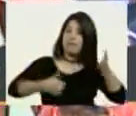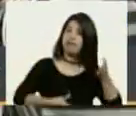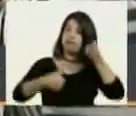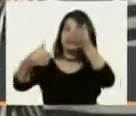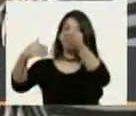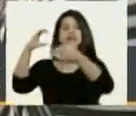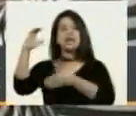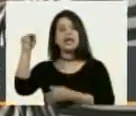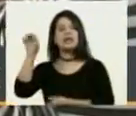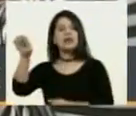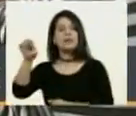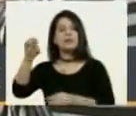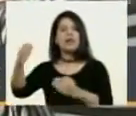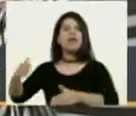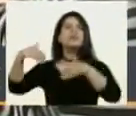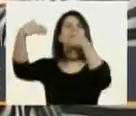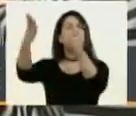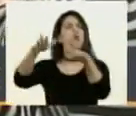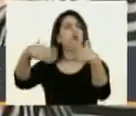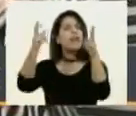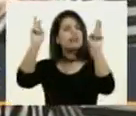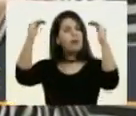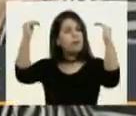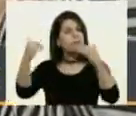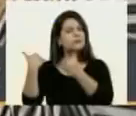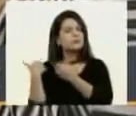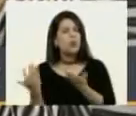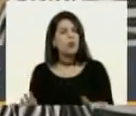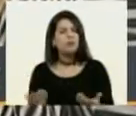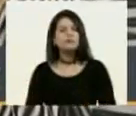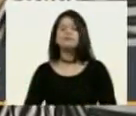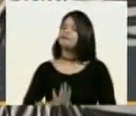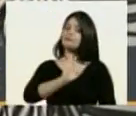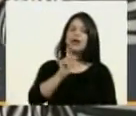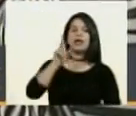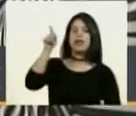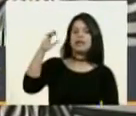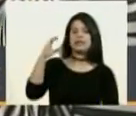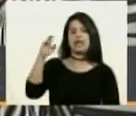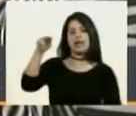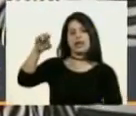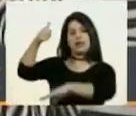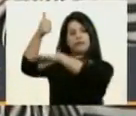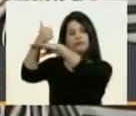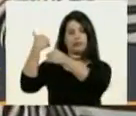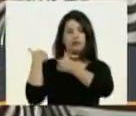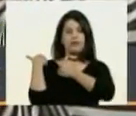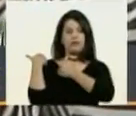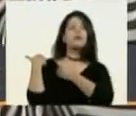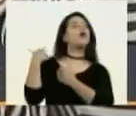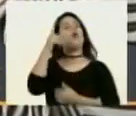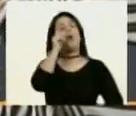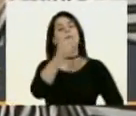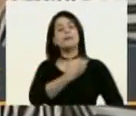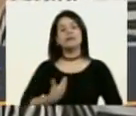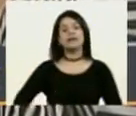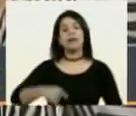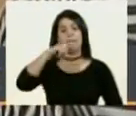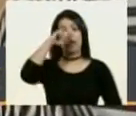ya entra en fase del organismo comicial, el CNE, el presidente Nicolás Maduro, presenta las